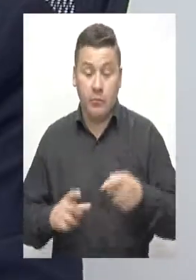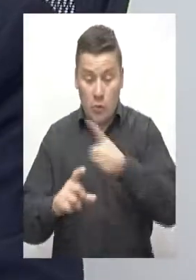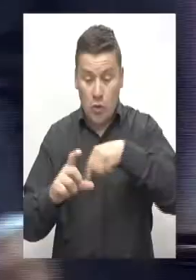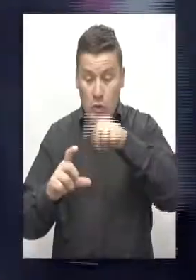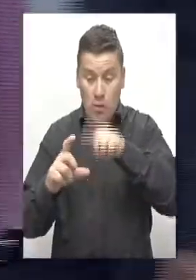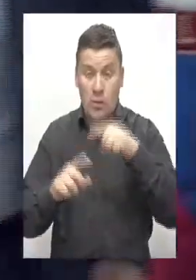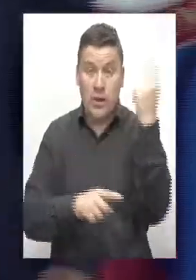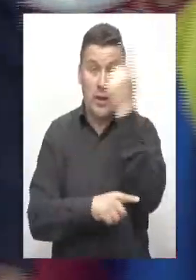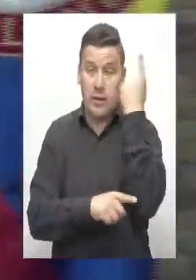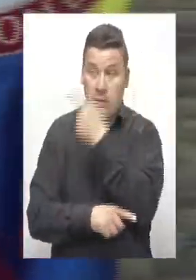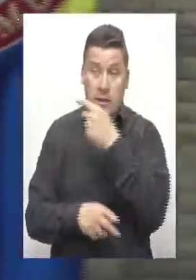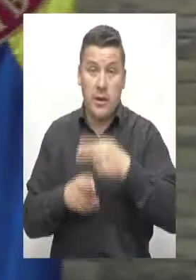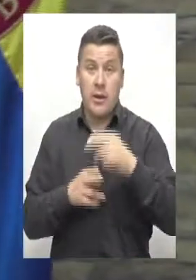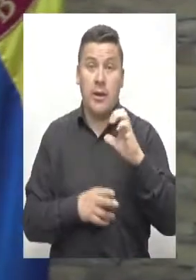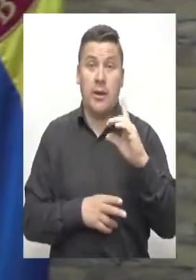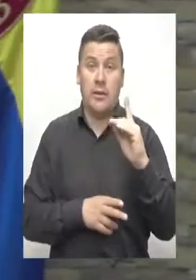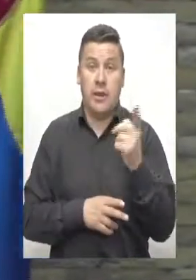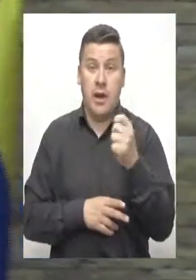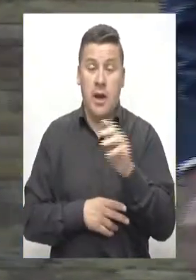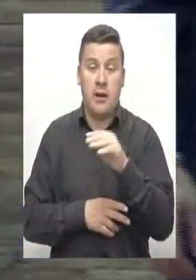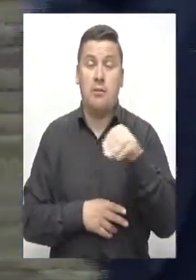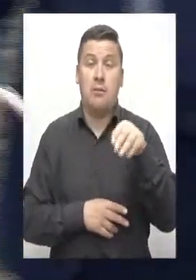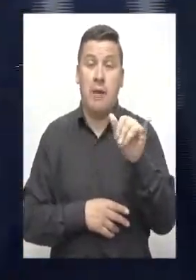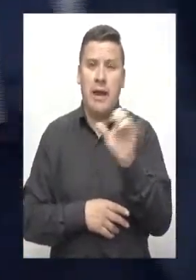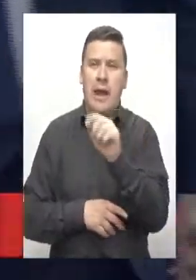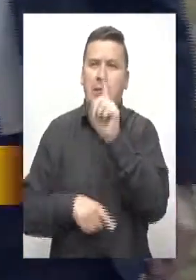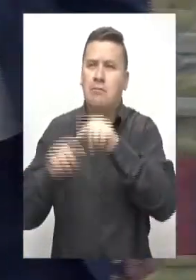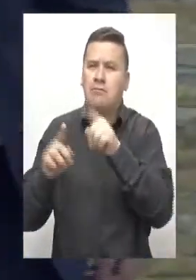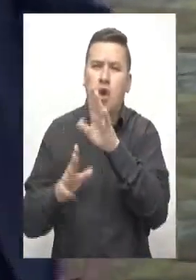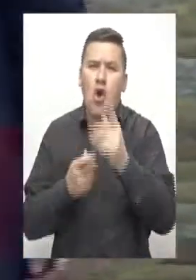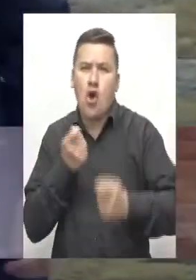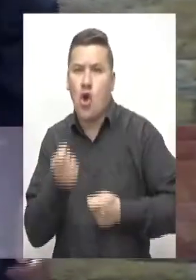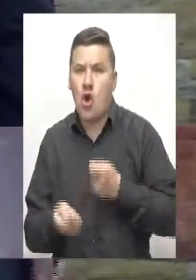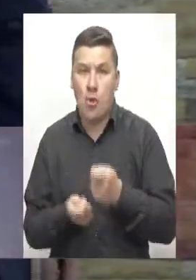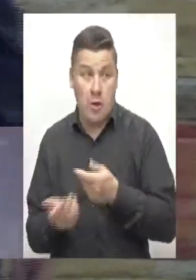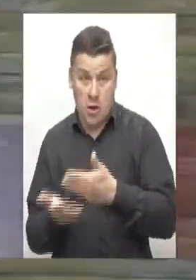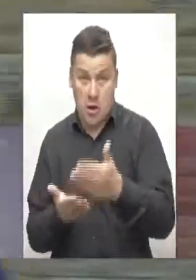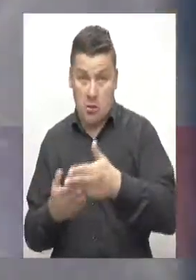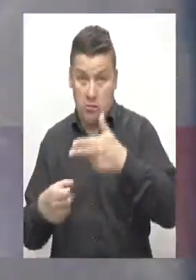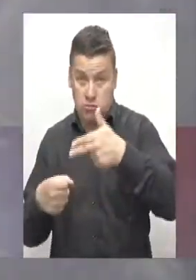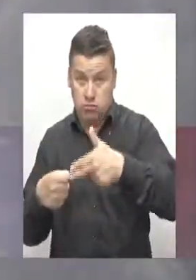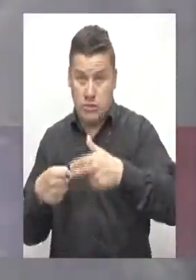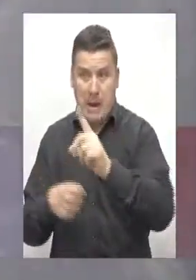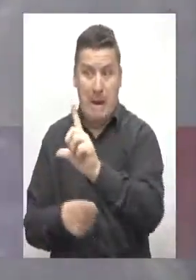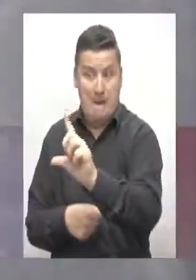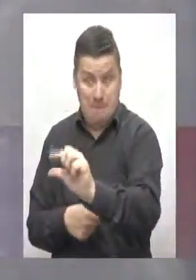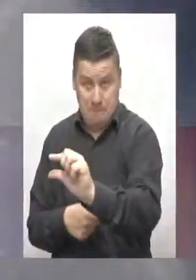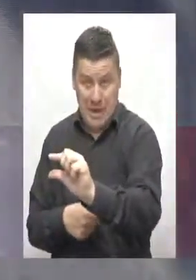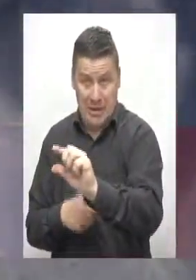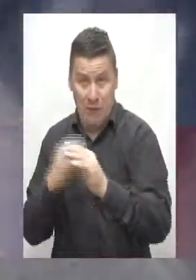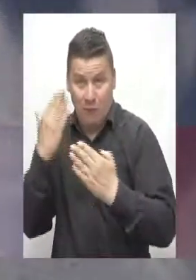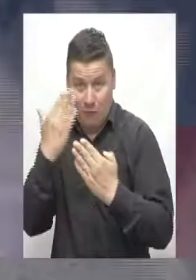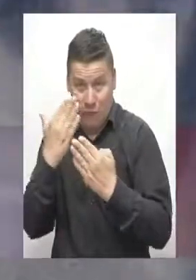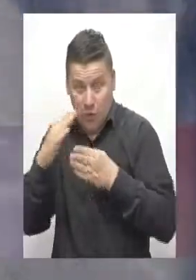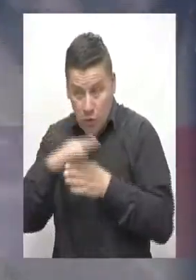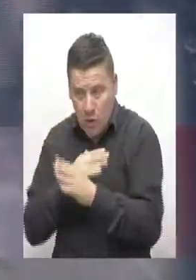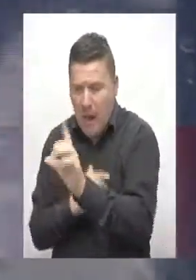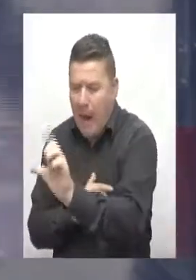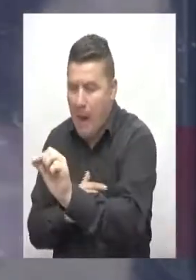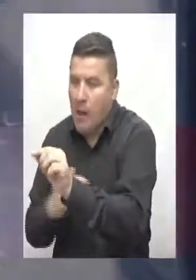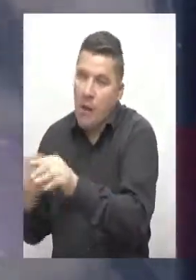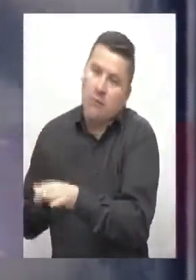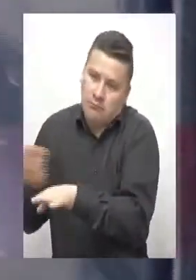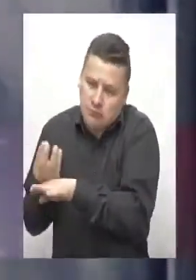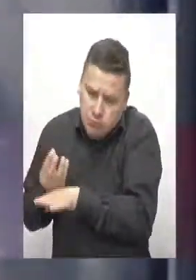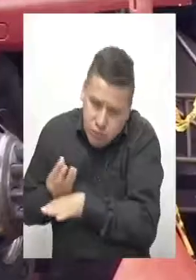combustibles el contralor general edgardo maya villazón explicó como algunos comerciantes compran la gasolina a un menor precio en